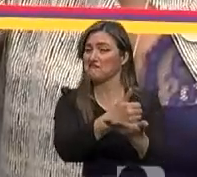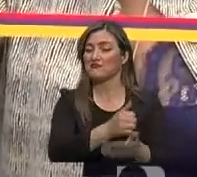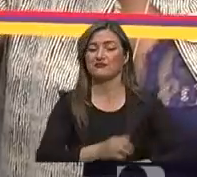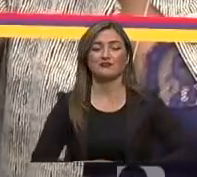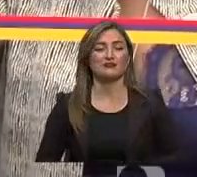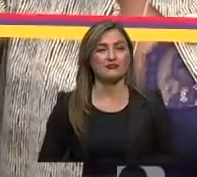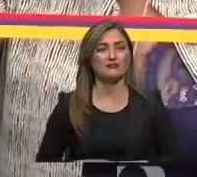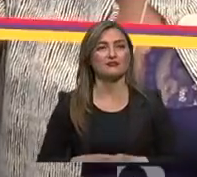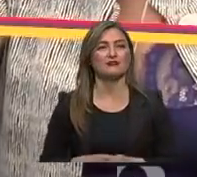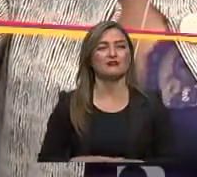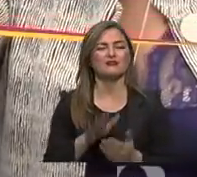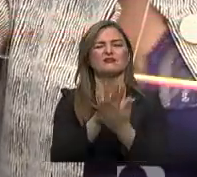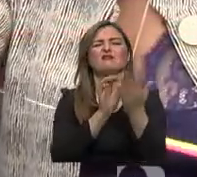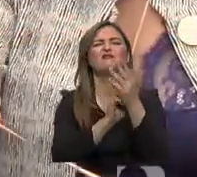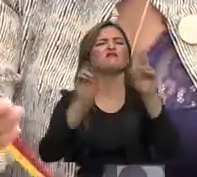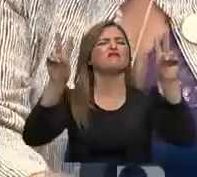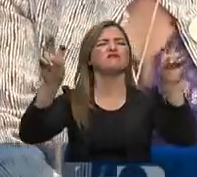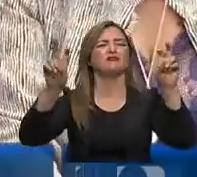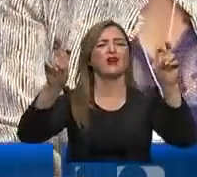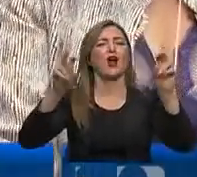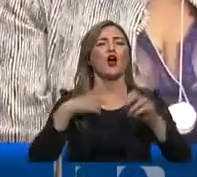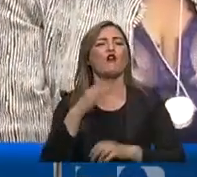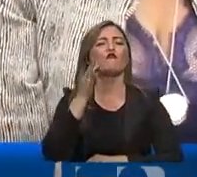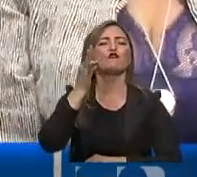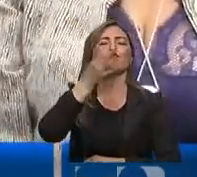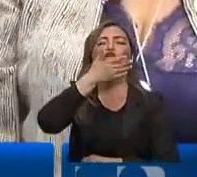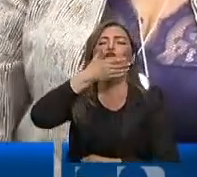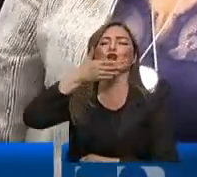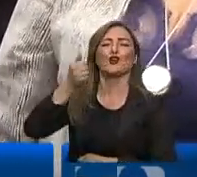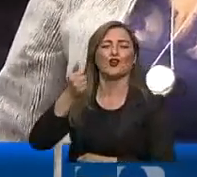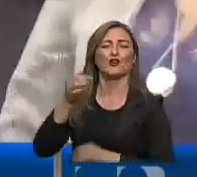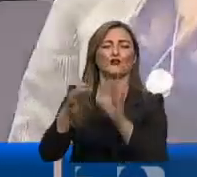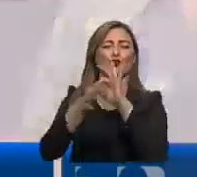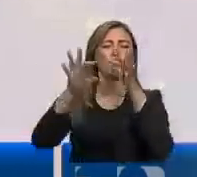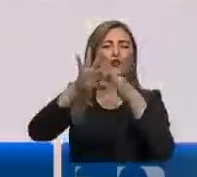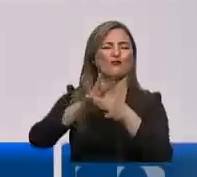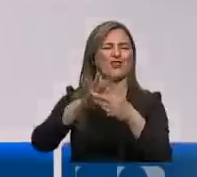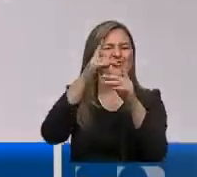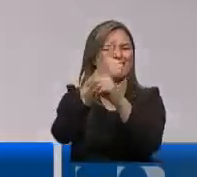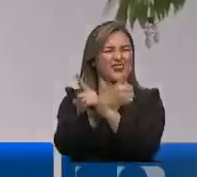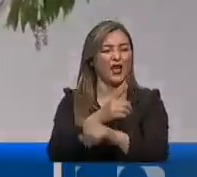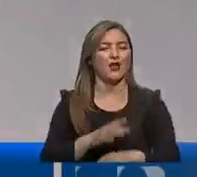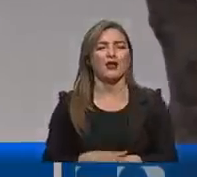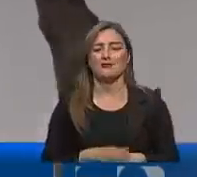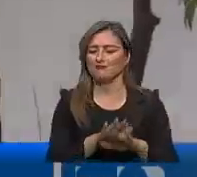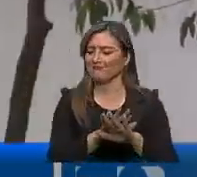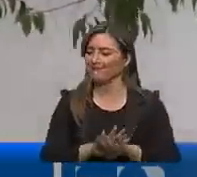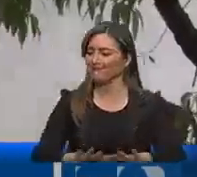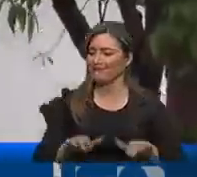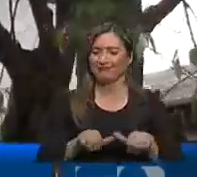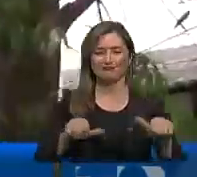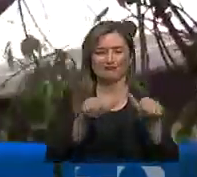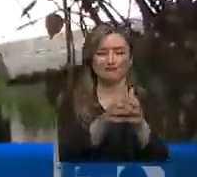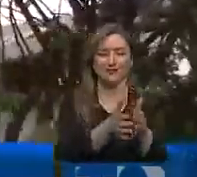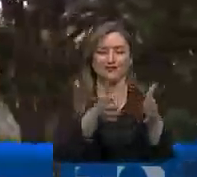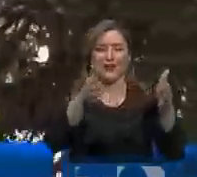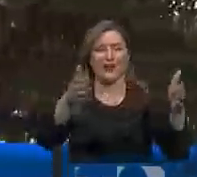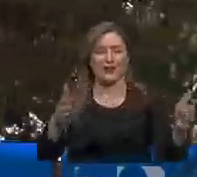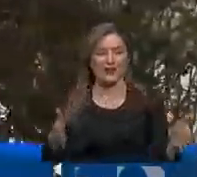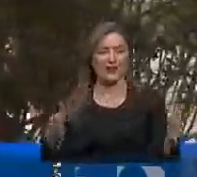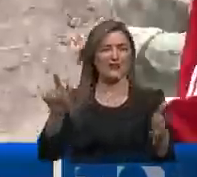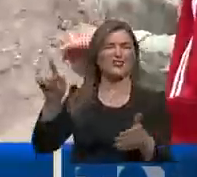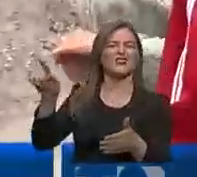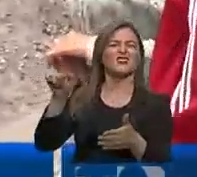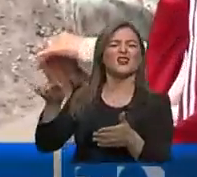El proyecto Pintando un Futuro Mejor por la Fundación Olimpiadas Especiales culminó la obra de ampliación de aulas en la unidad educativa